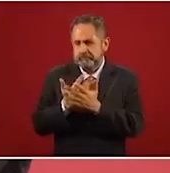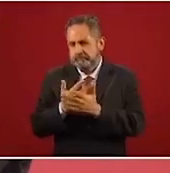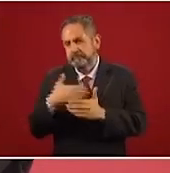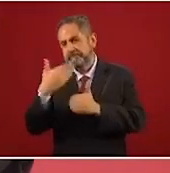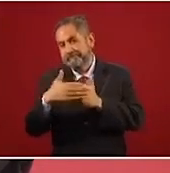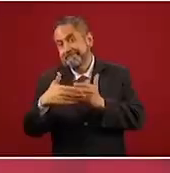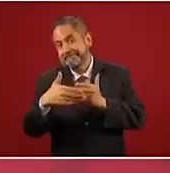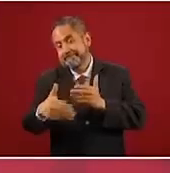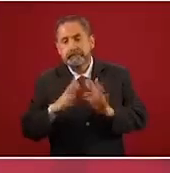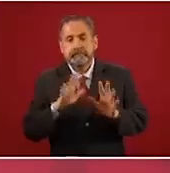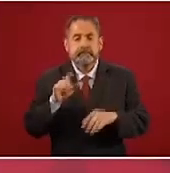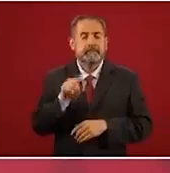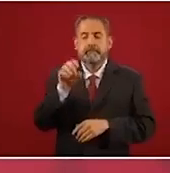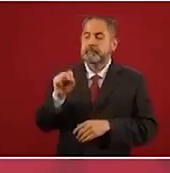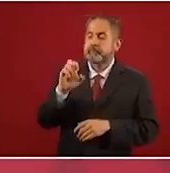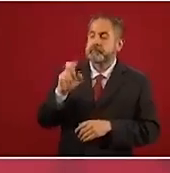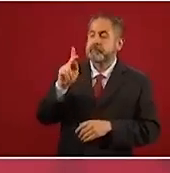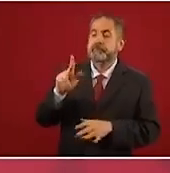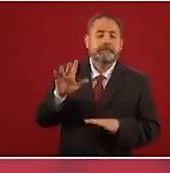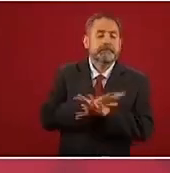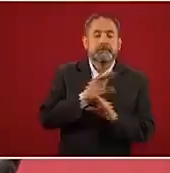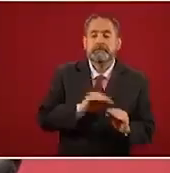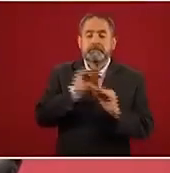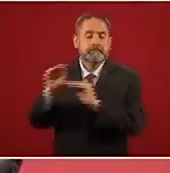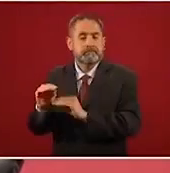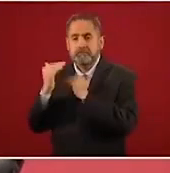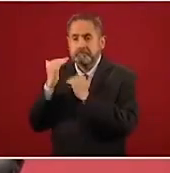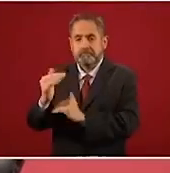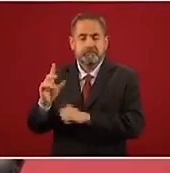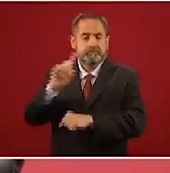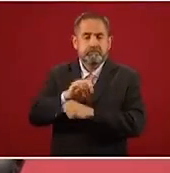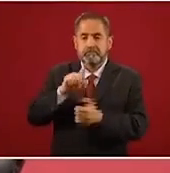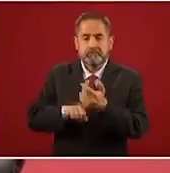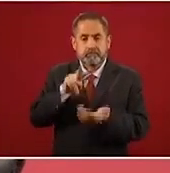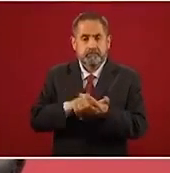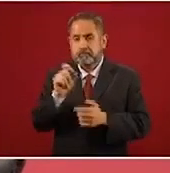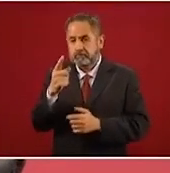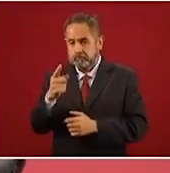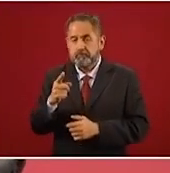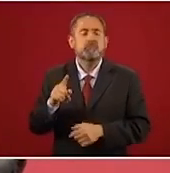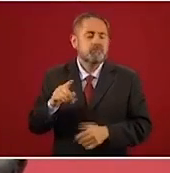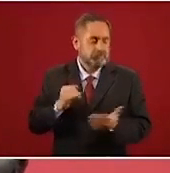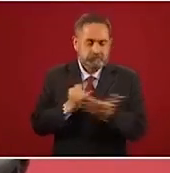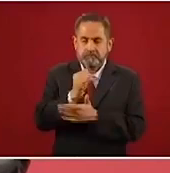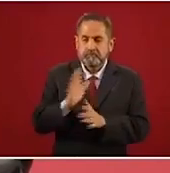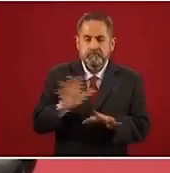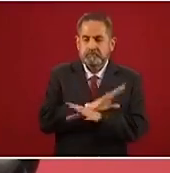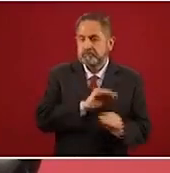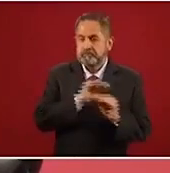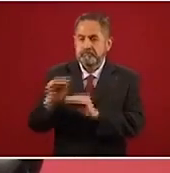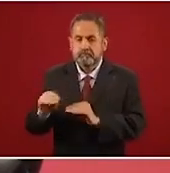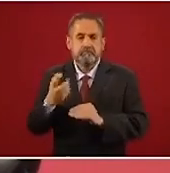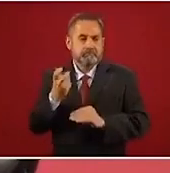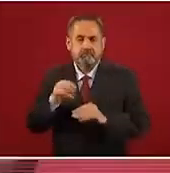parte. Entonces, la Secretaría de Educación tiene hasta el año próximo, nada más. Y